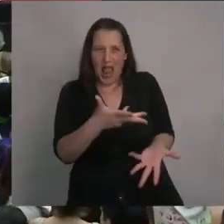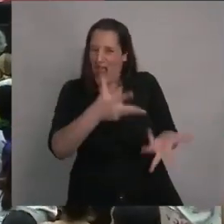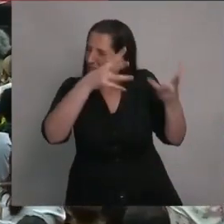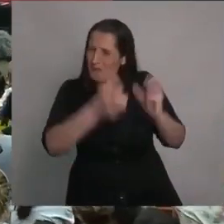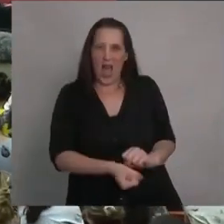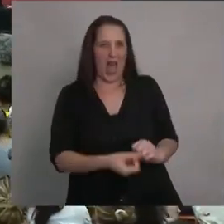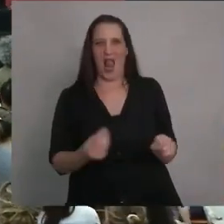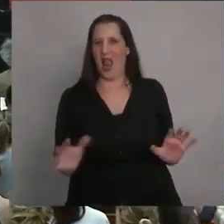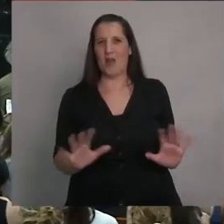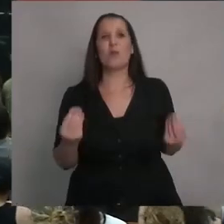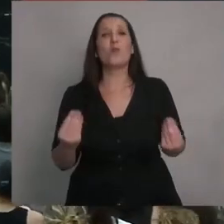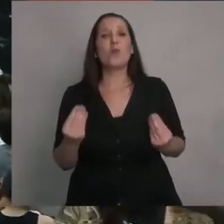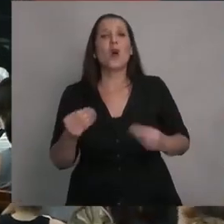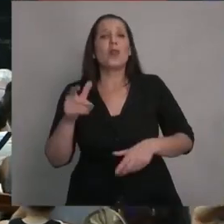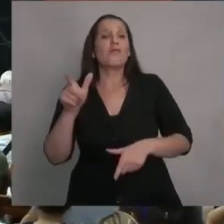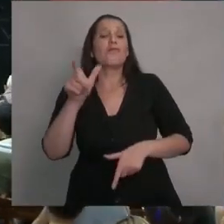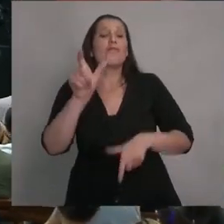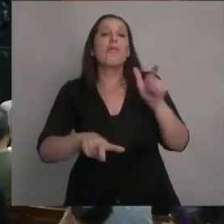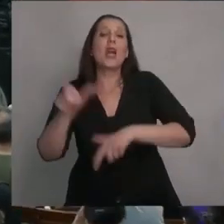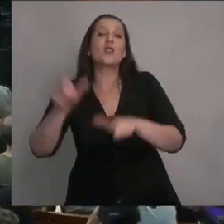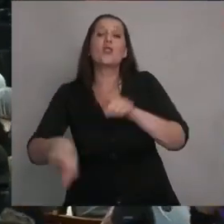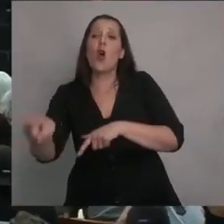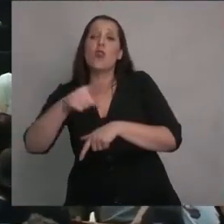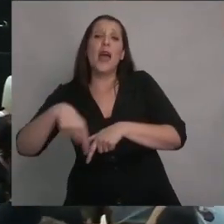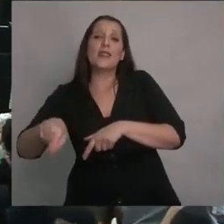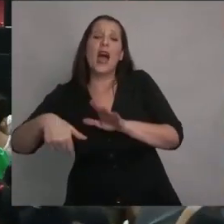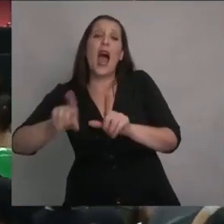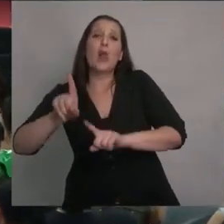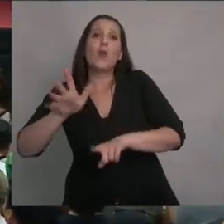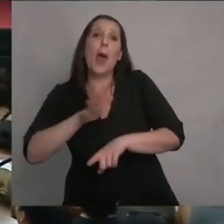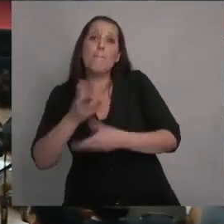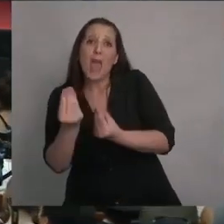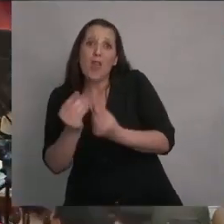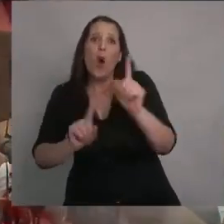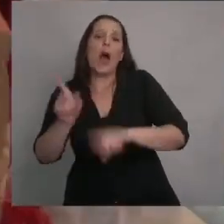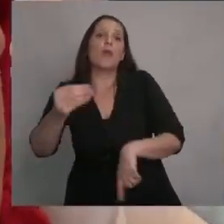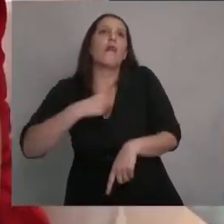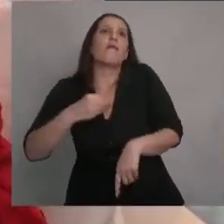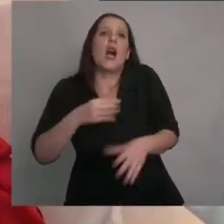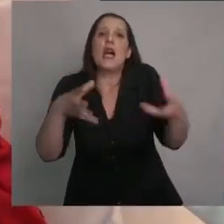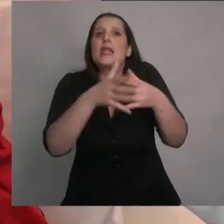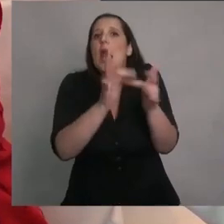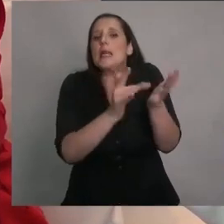por el miedo y por el fanatismo faccional religioso, ¿no? Y en el